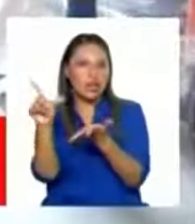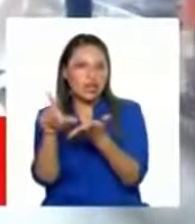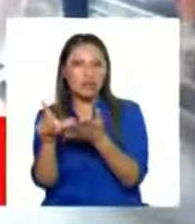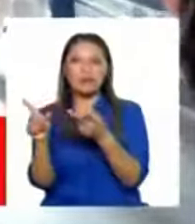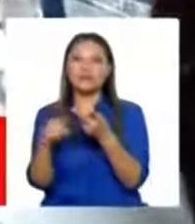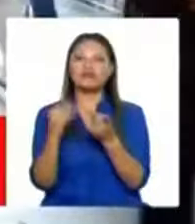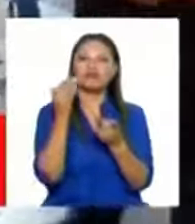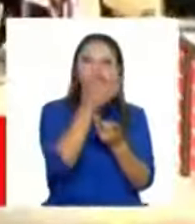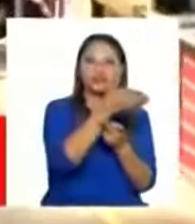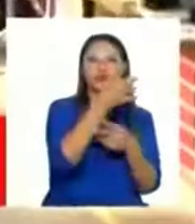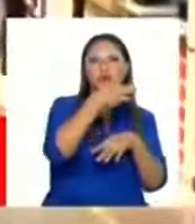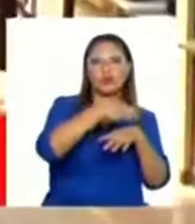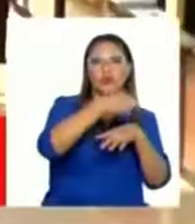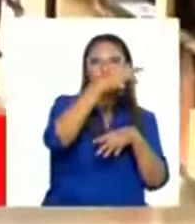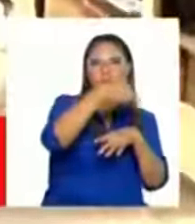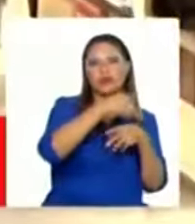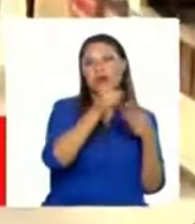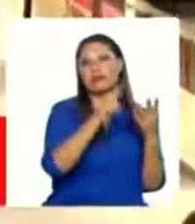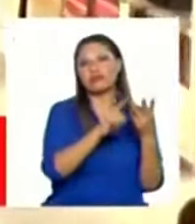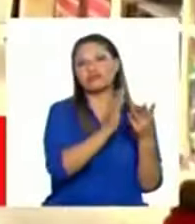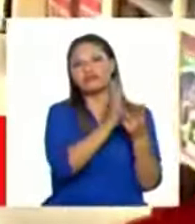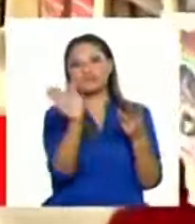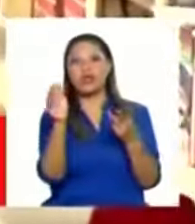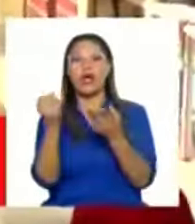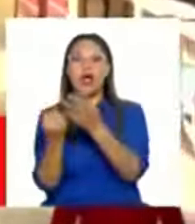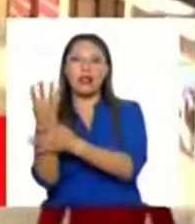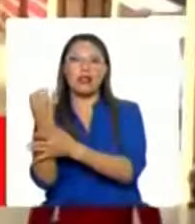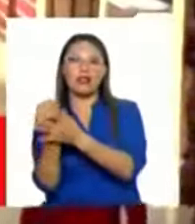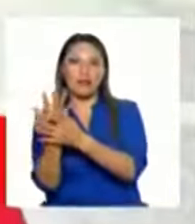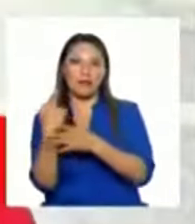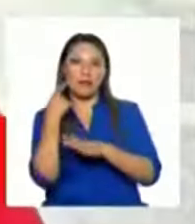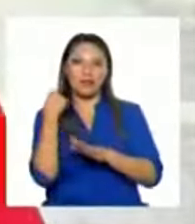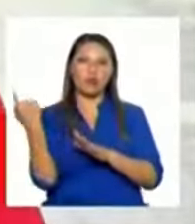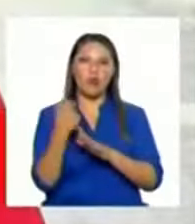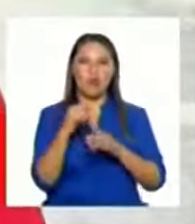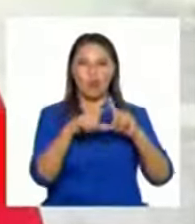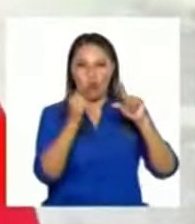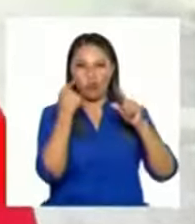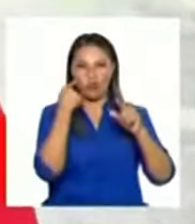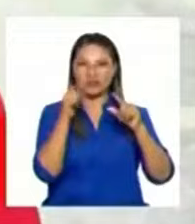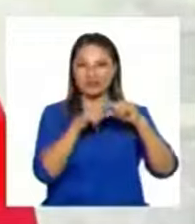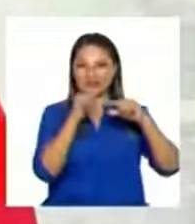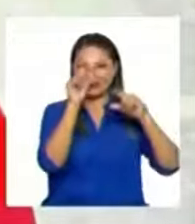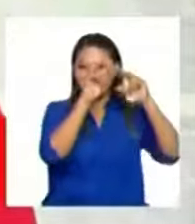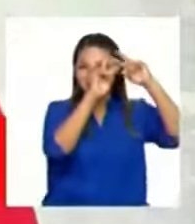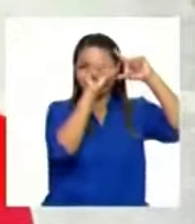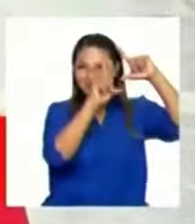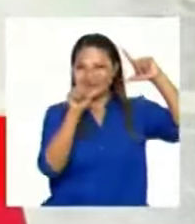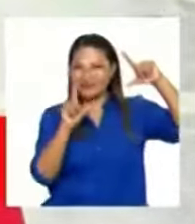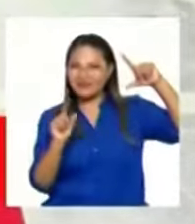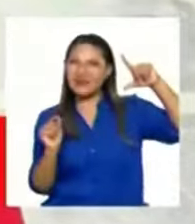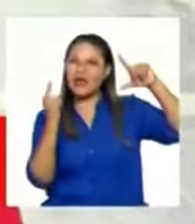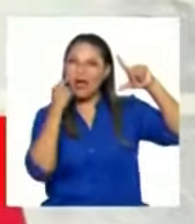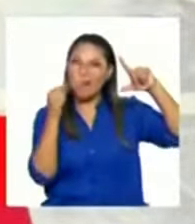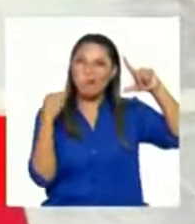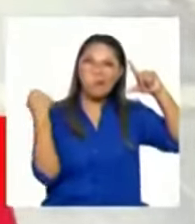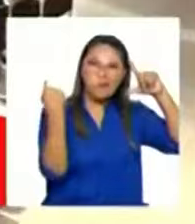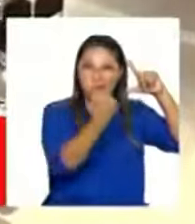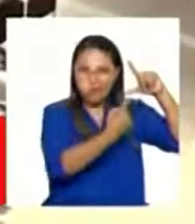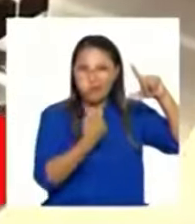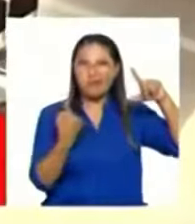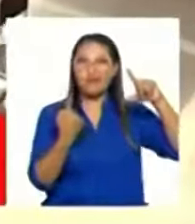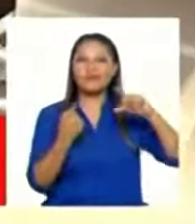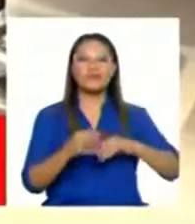Puerto Maldonado y Arequipa desde la región de Cusco. Bueno, estimamos que esto pueda superar hasta 10.000 pasajeros en el